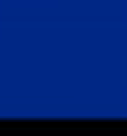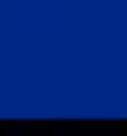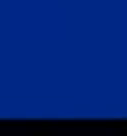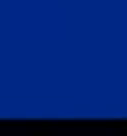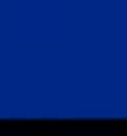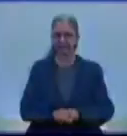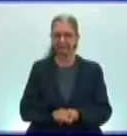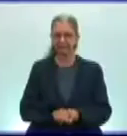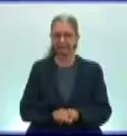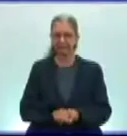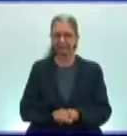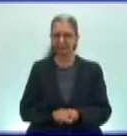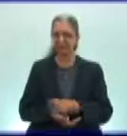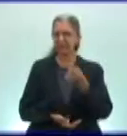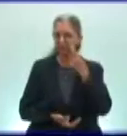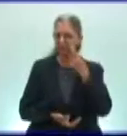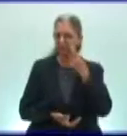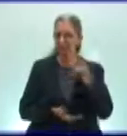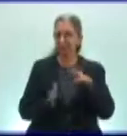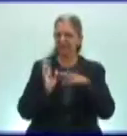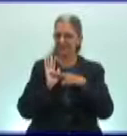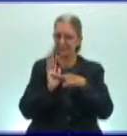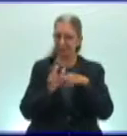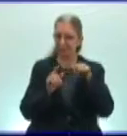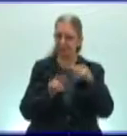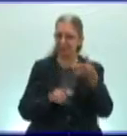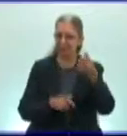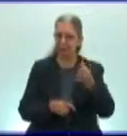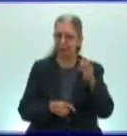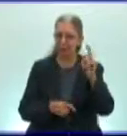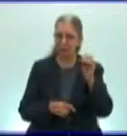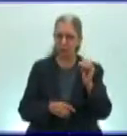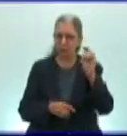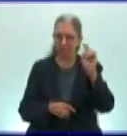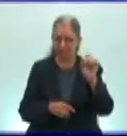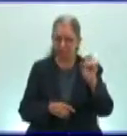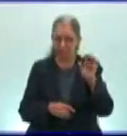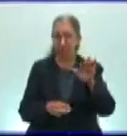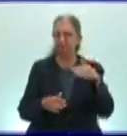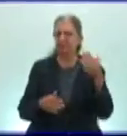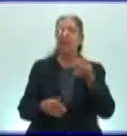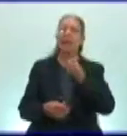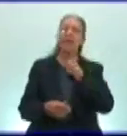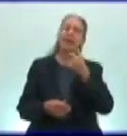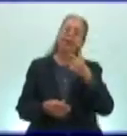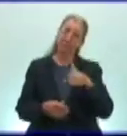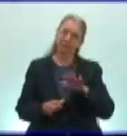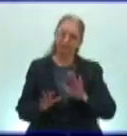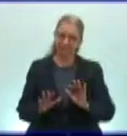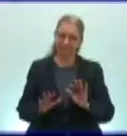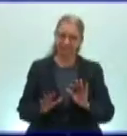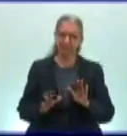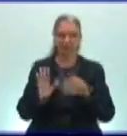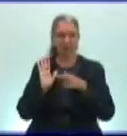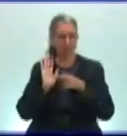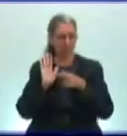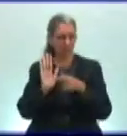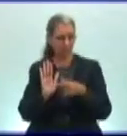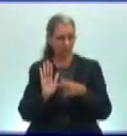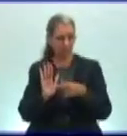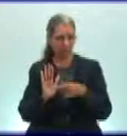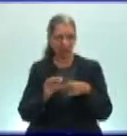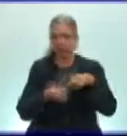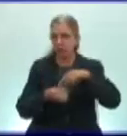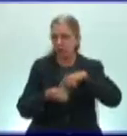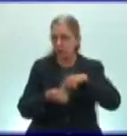Veamos la representación de los átomos de oxígeno. Por ejemplo, aquí les muestro los núcleos